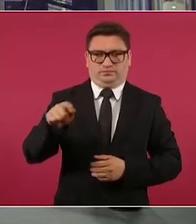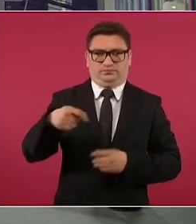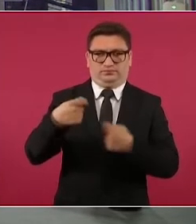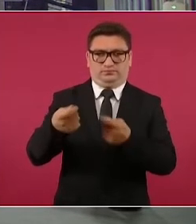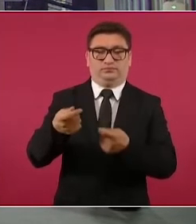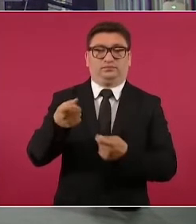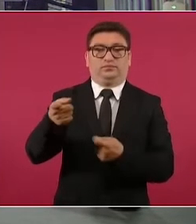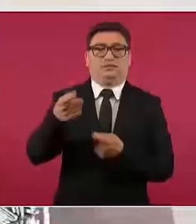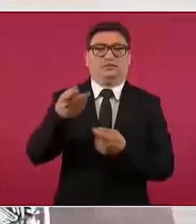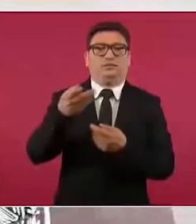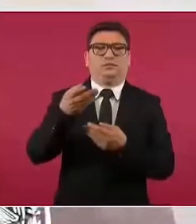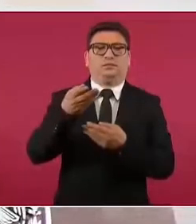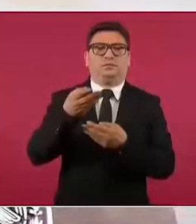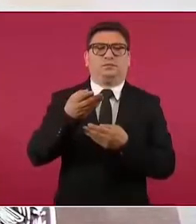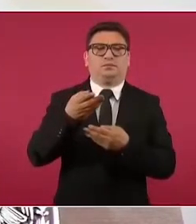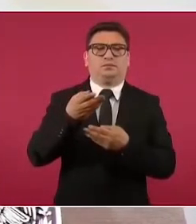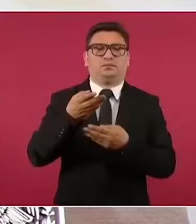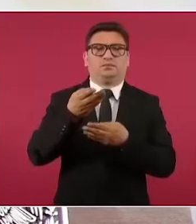Banco